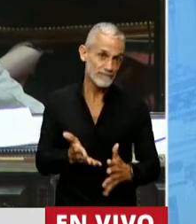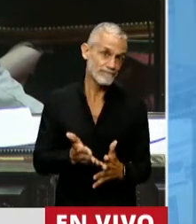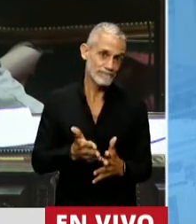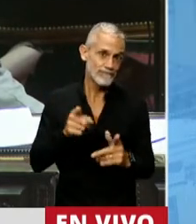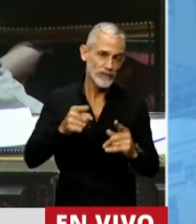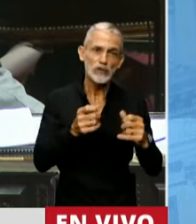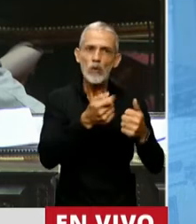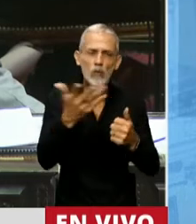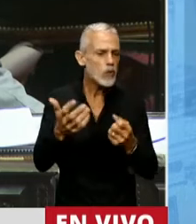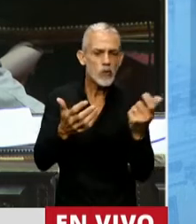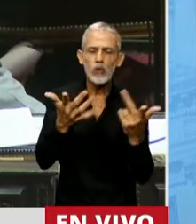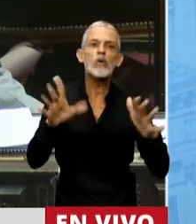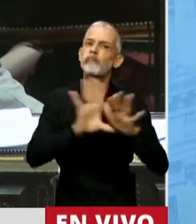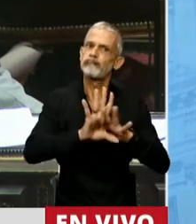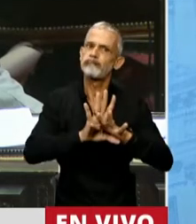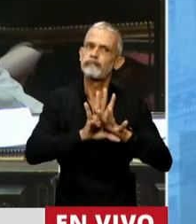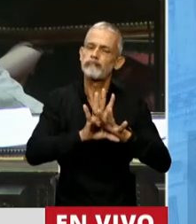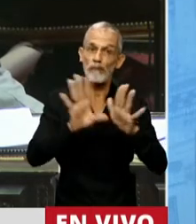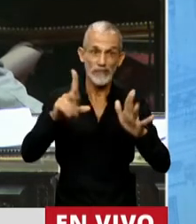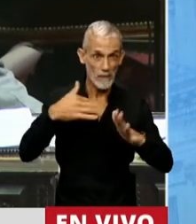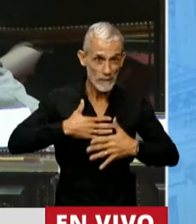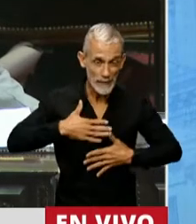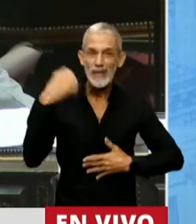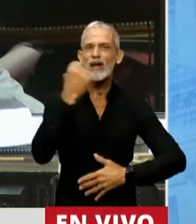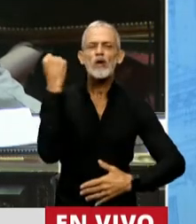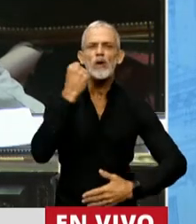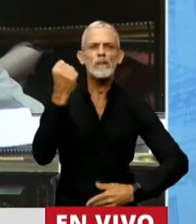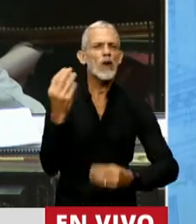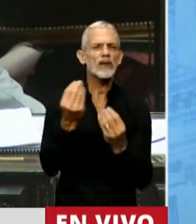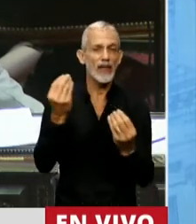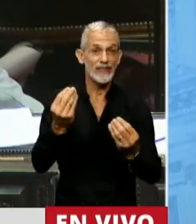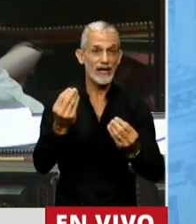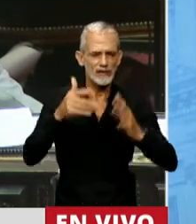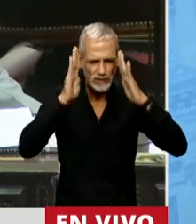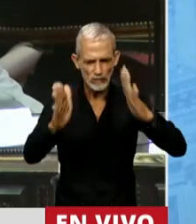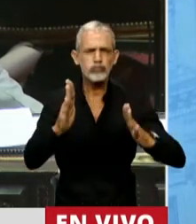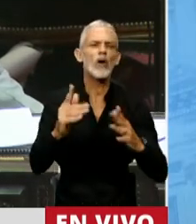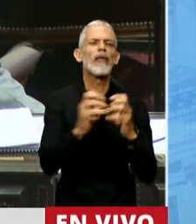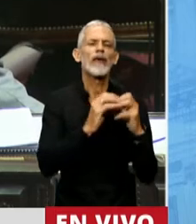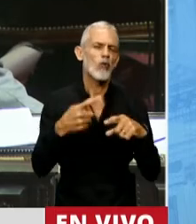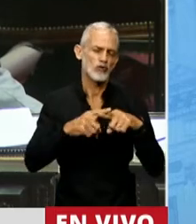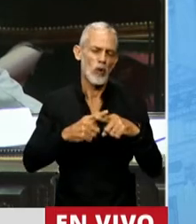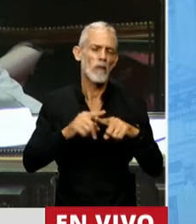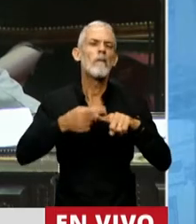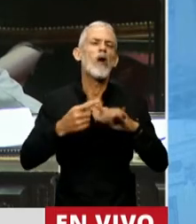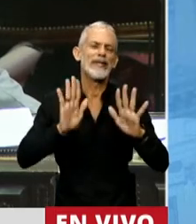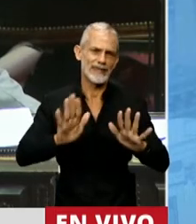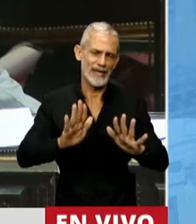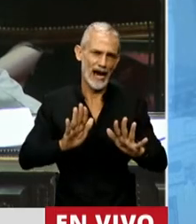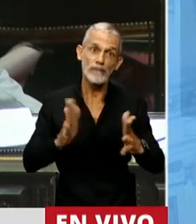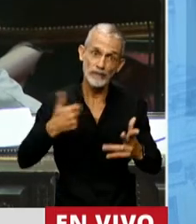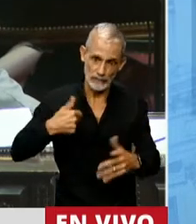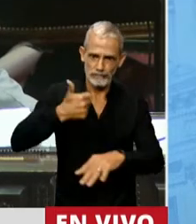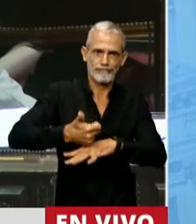los números. Por eso me parece a mí que lo importante es dedicarnos a la discusión política, que creo yo que es lo